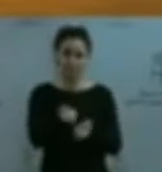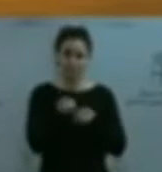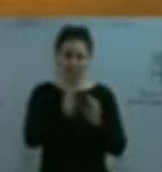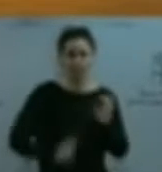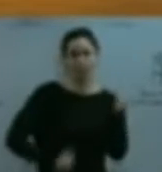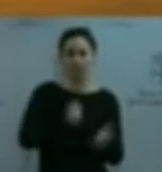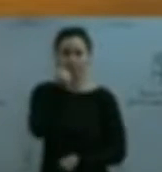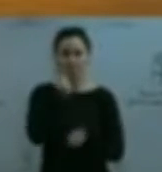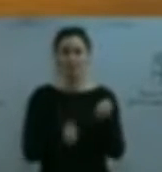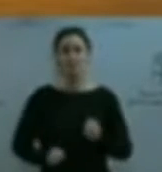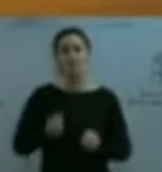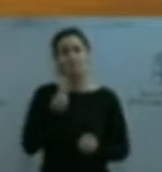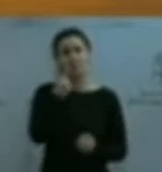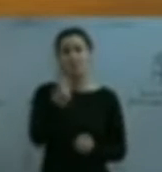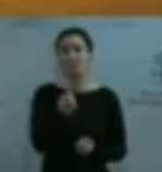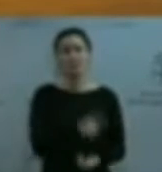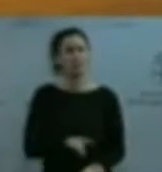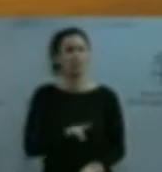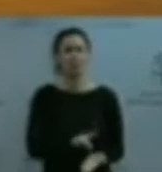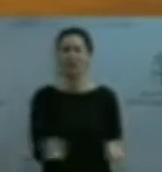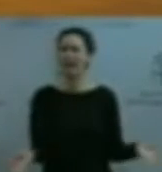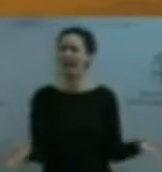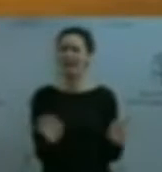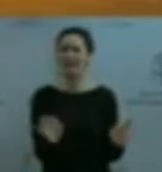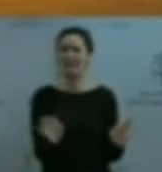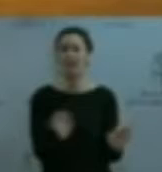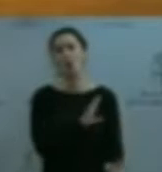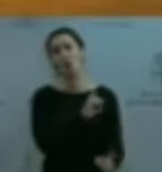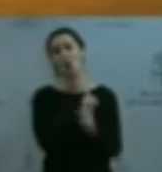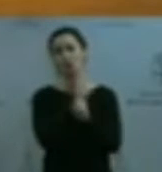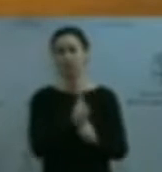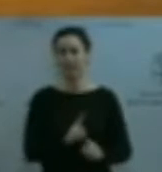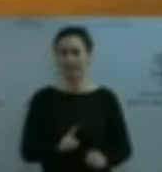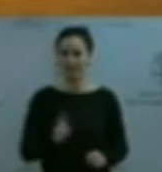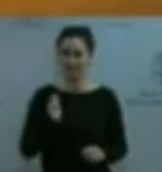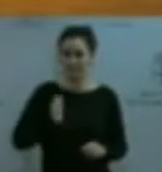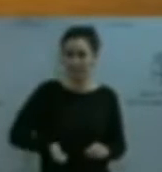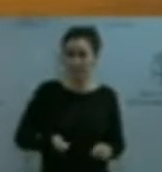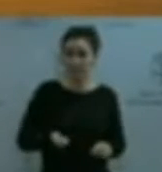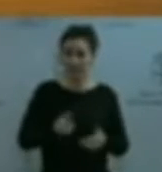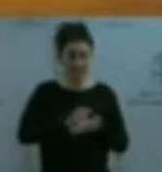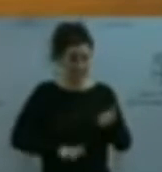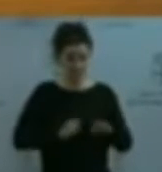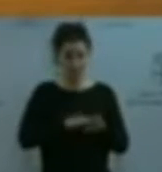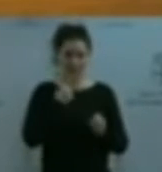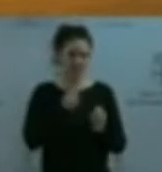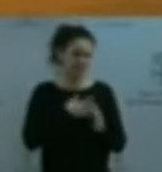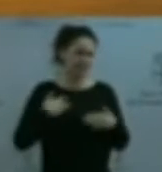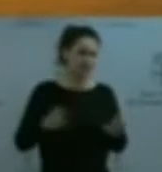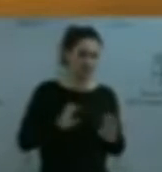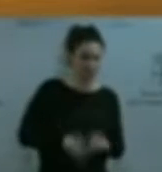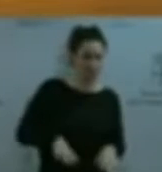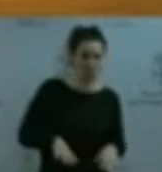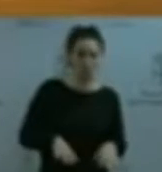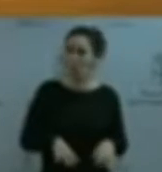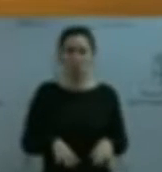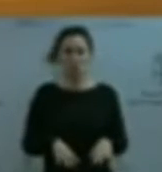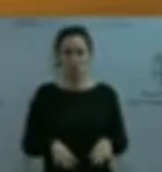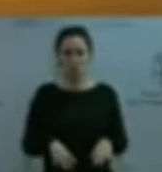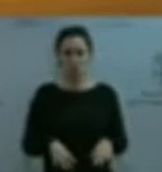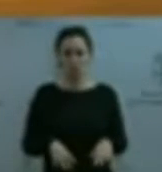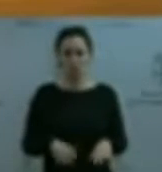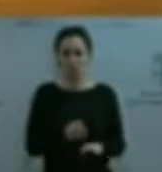en el recurso de apelación. Ni siquiera un escrito para decir que desistíamos, señor consejero, nada. Simplemente no fuimos. Yo